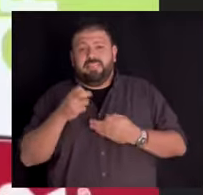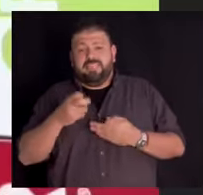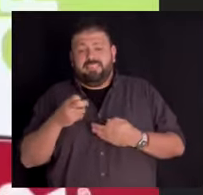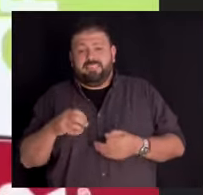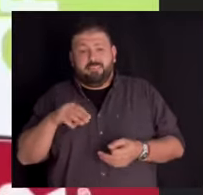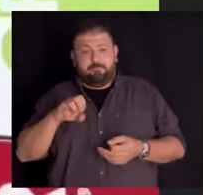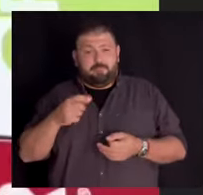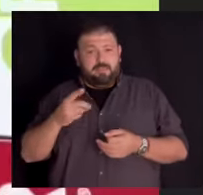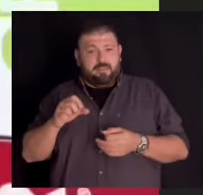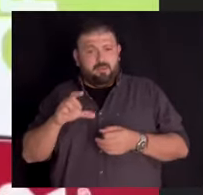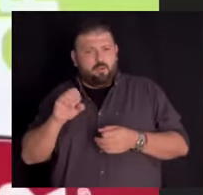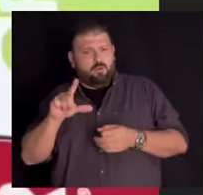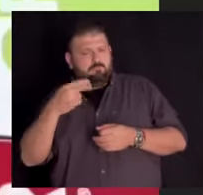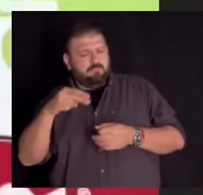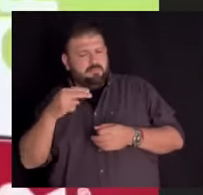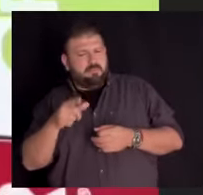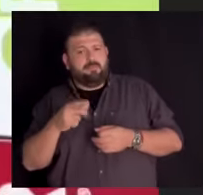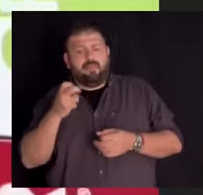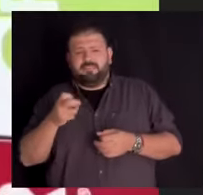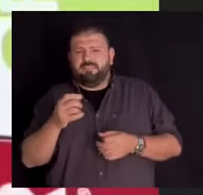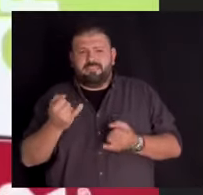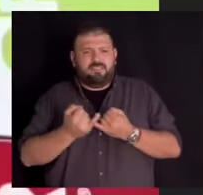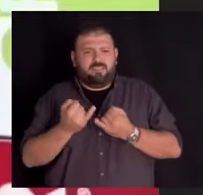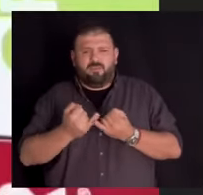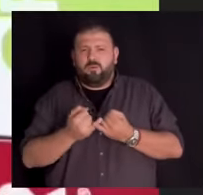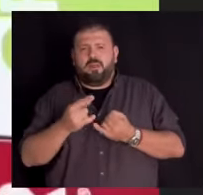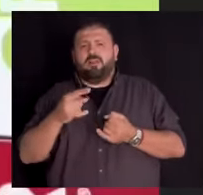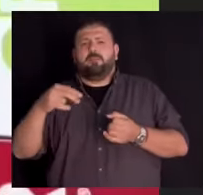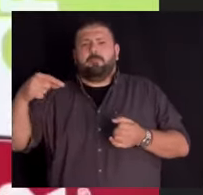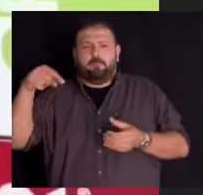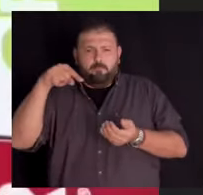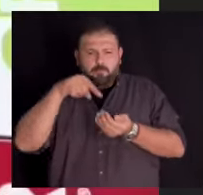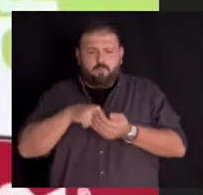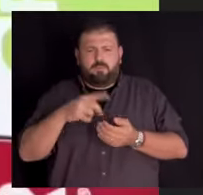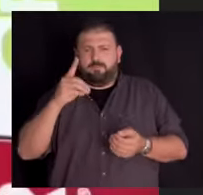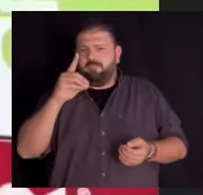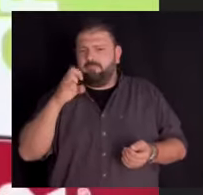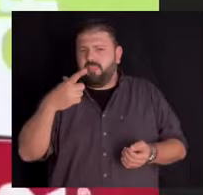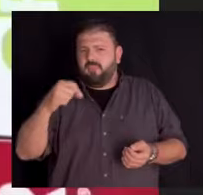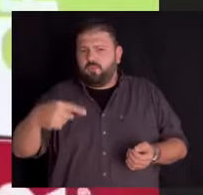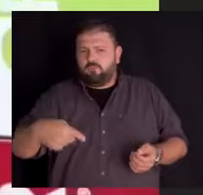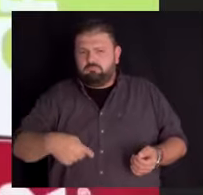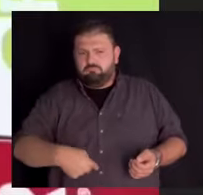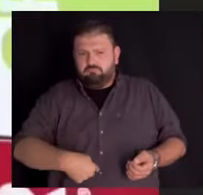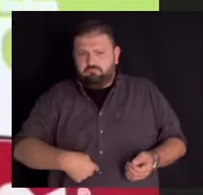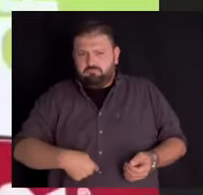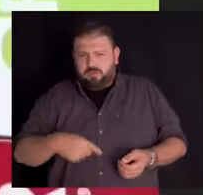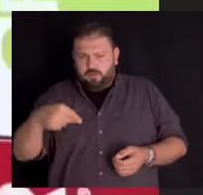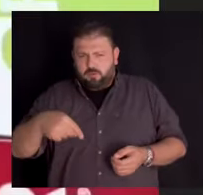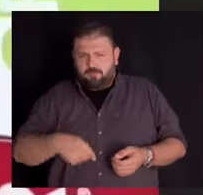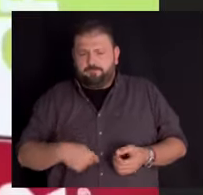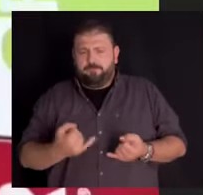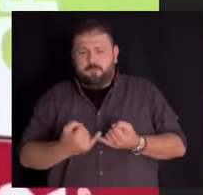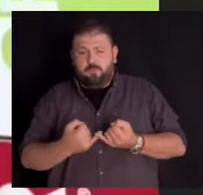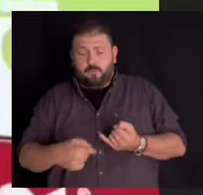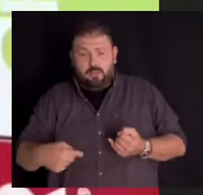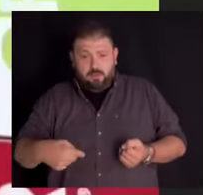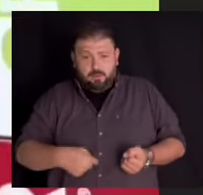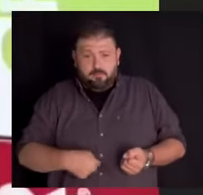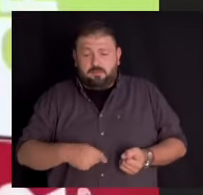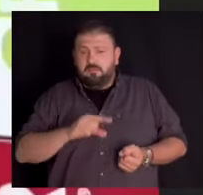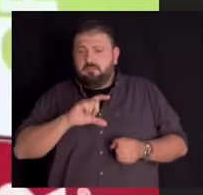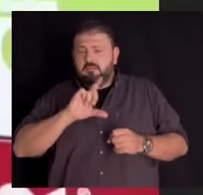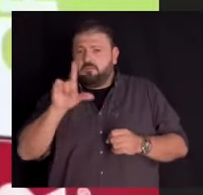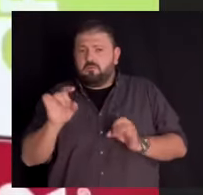soy muy práctico, pónganse el dedito en el ombligo. La pancita debe estar del ombligo para arriba, pero de